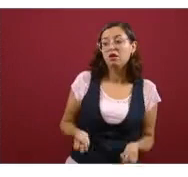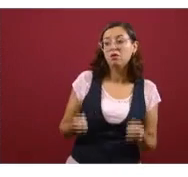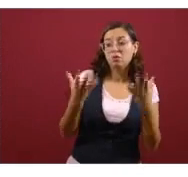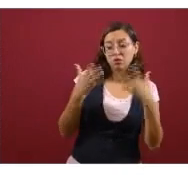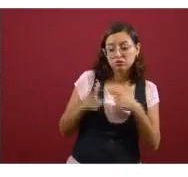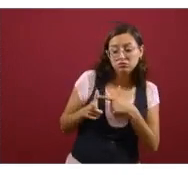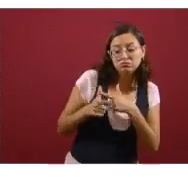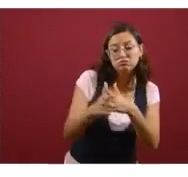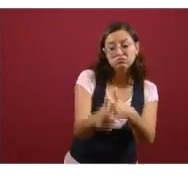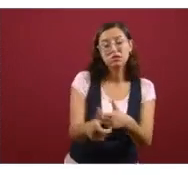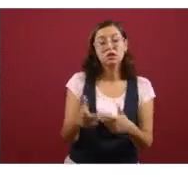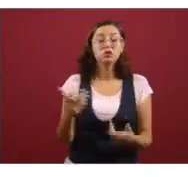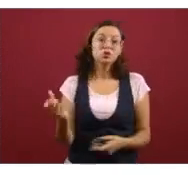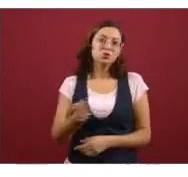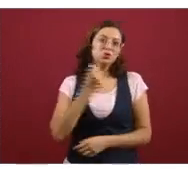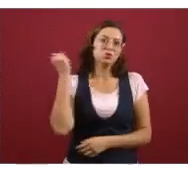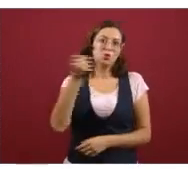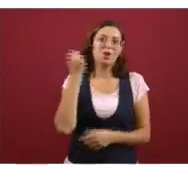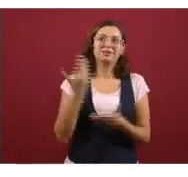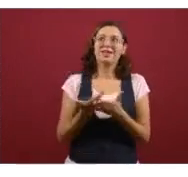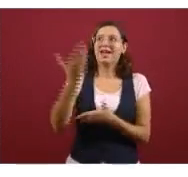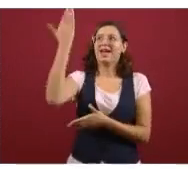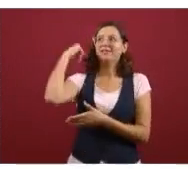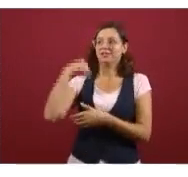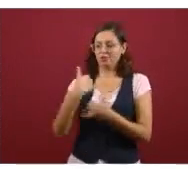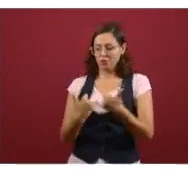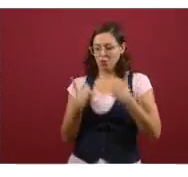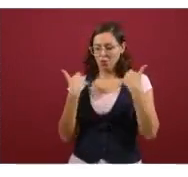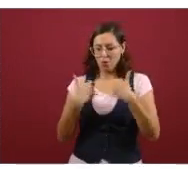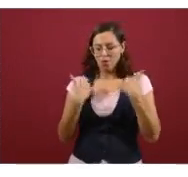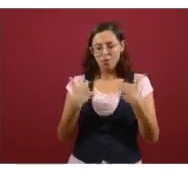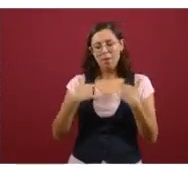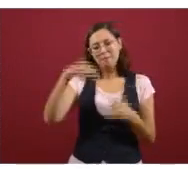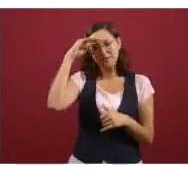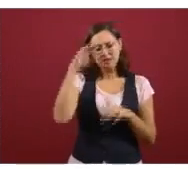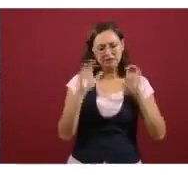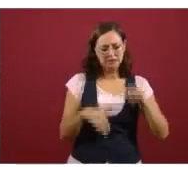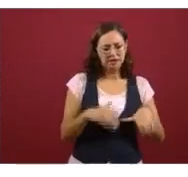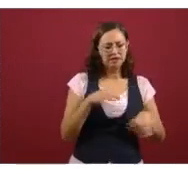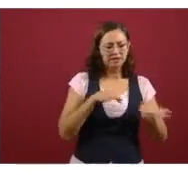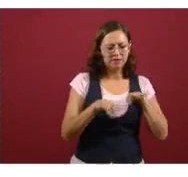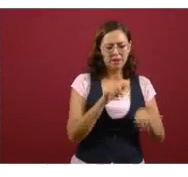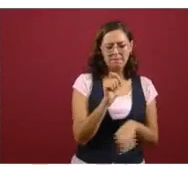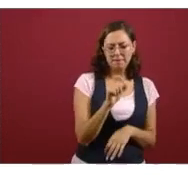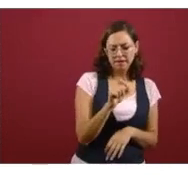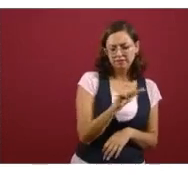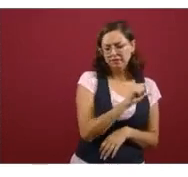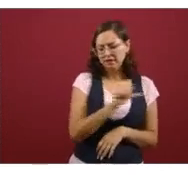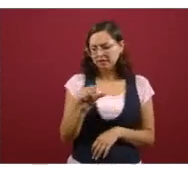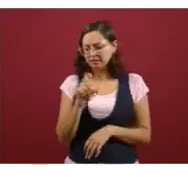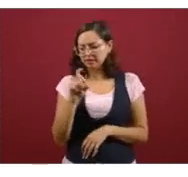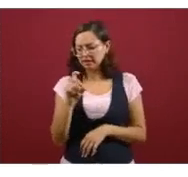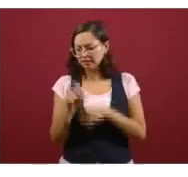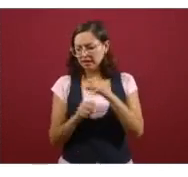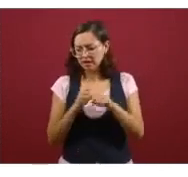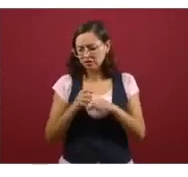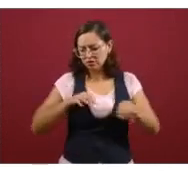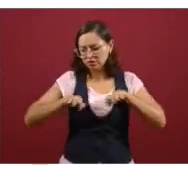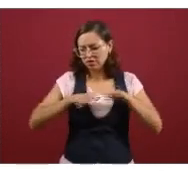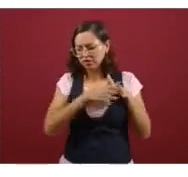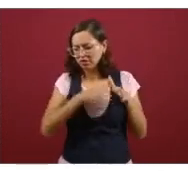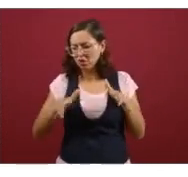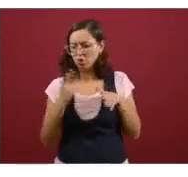en México. Cuando yo era un muchacho, se pensaba que la gente entraba a trabajar a los 20 años, trabajaba por 30 años, se jubilaba a los